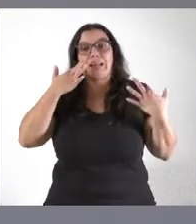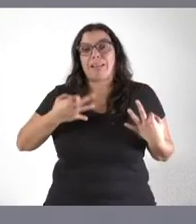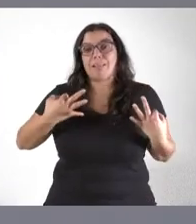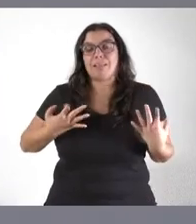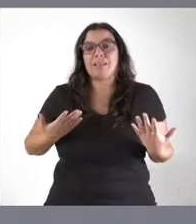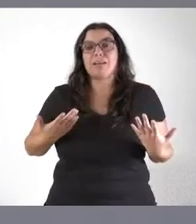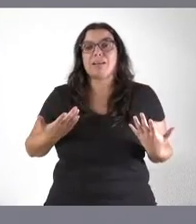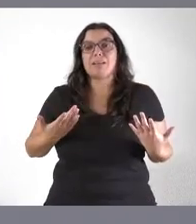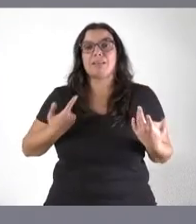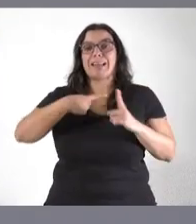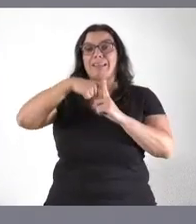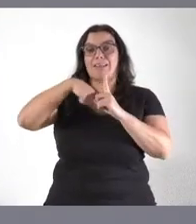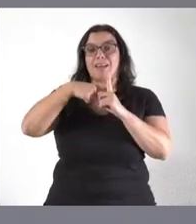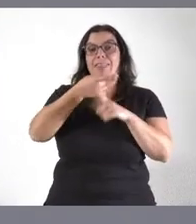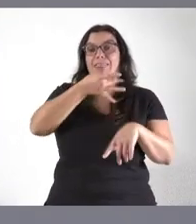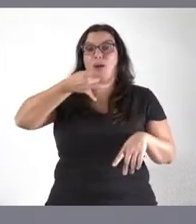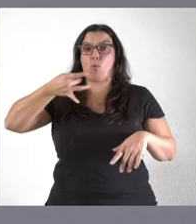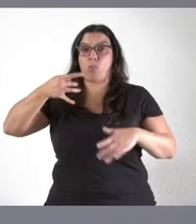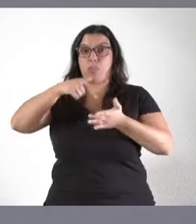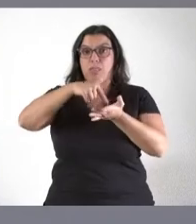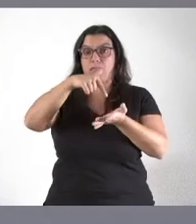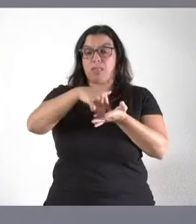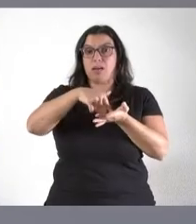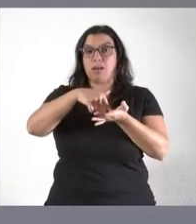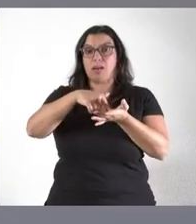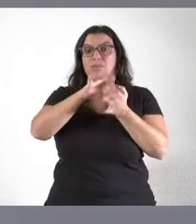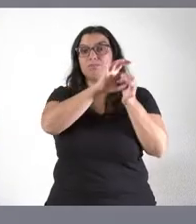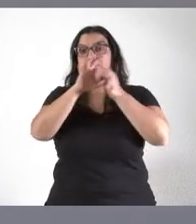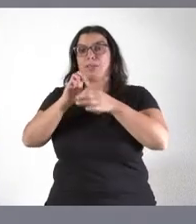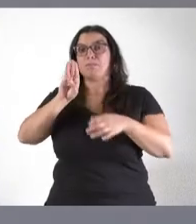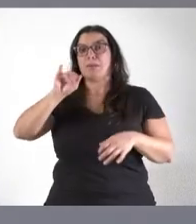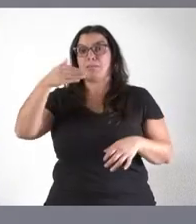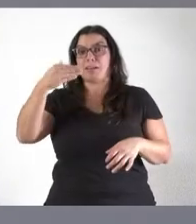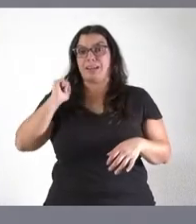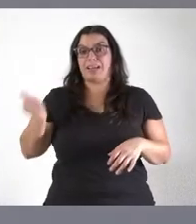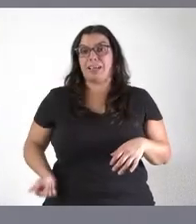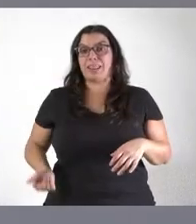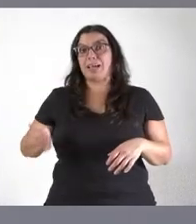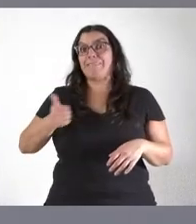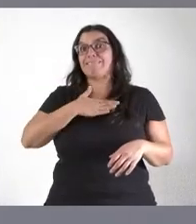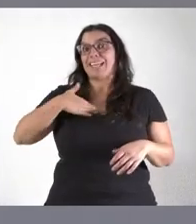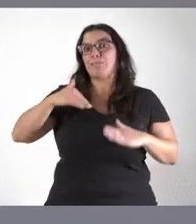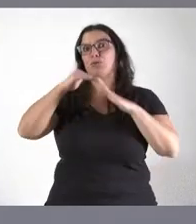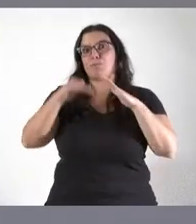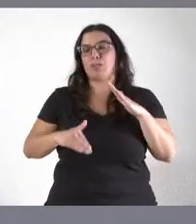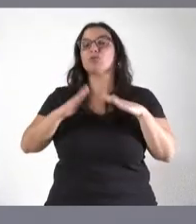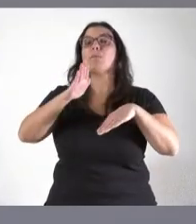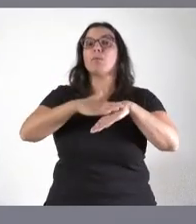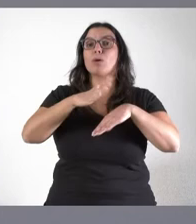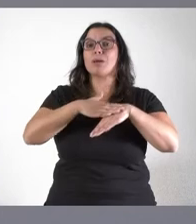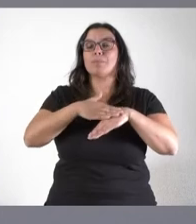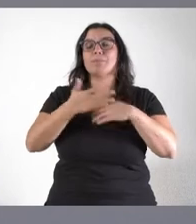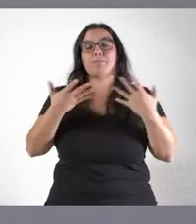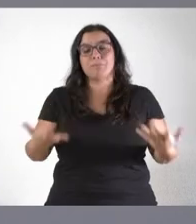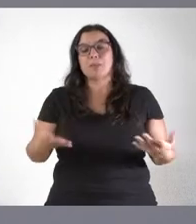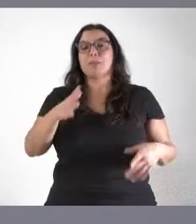nivel de endeudamiento sobre pib la expectativas que se pudiera reducir Por qué Porque como